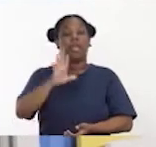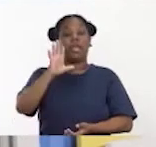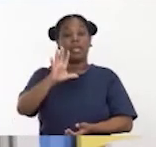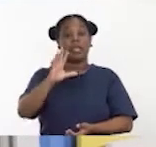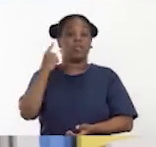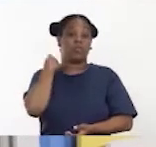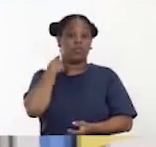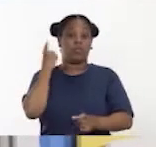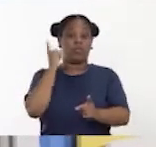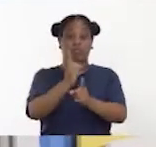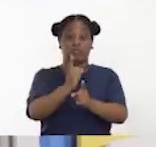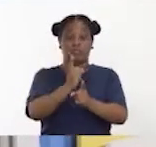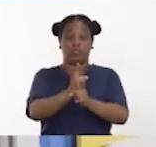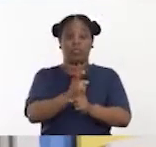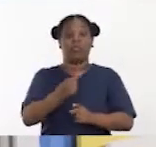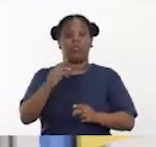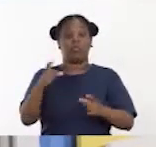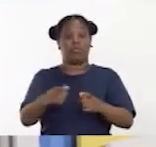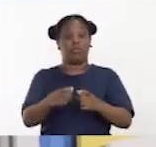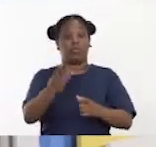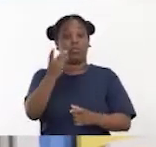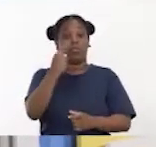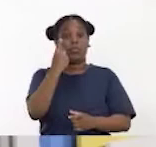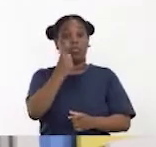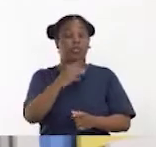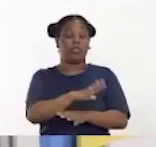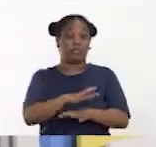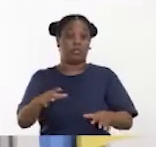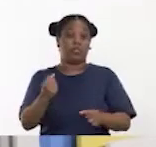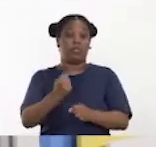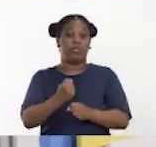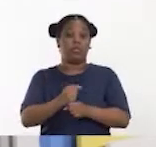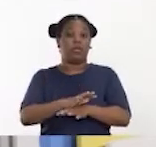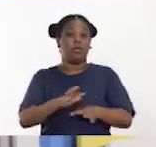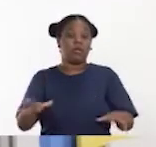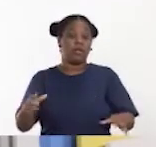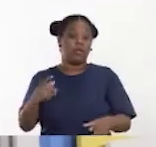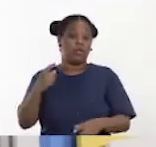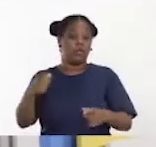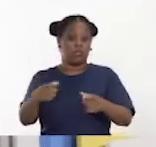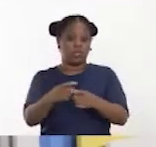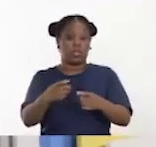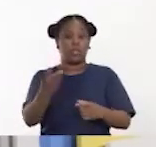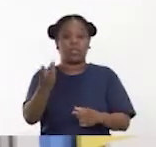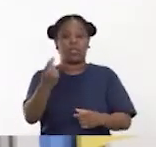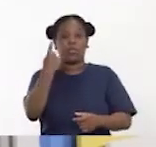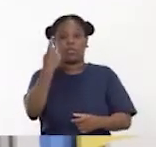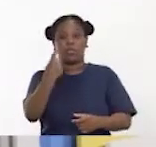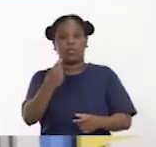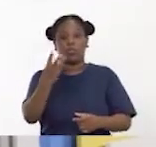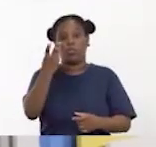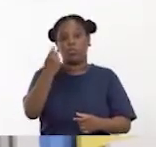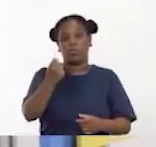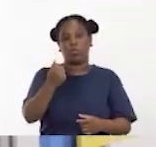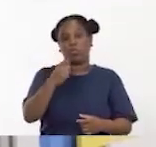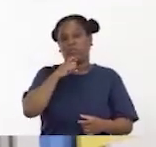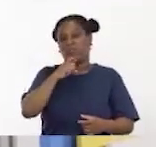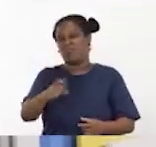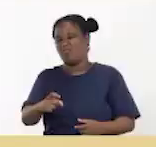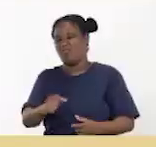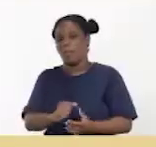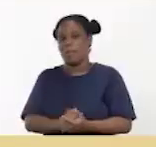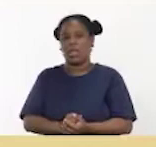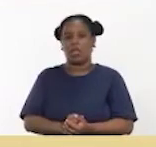el quinto por encuentro, la unidad número 1, debe haber trabajado ya la temática de los números complejos. Aquí es importante